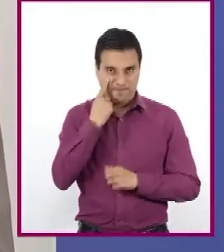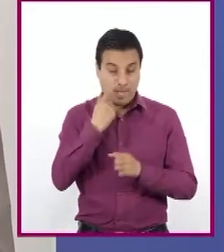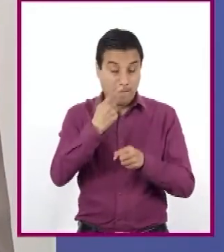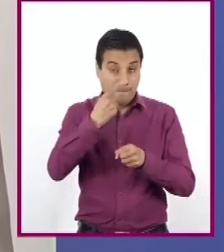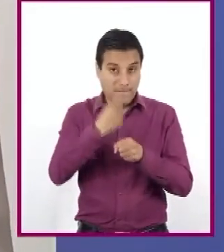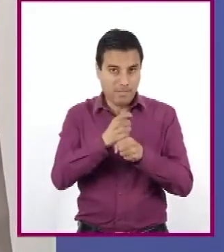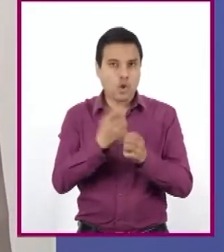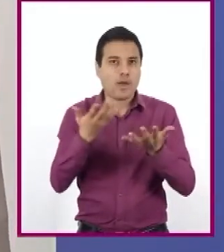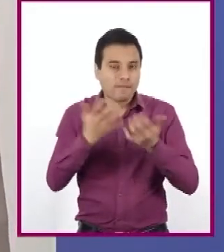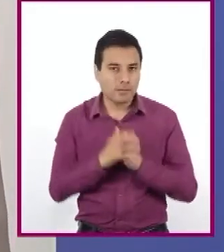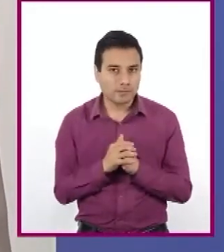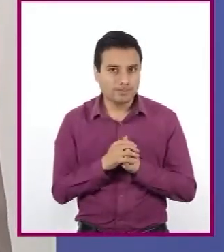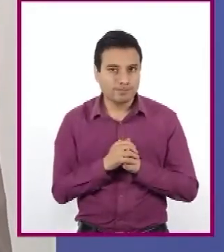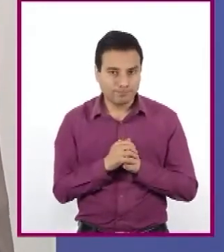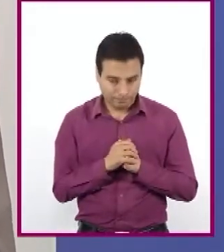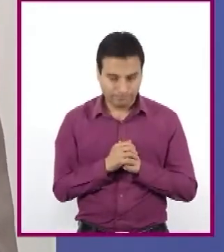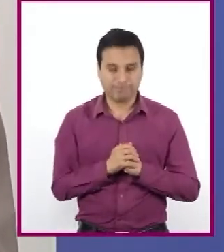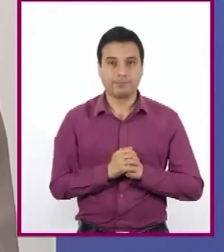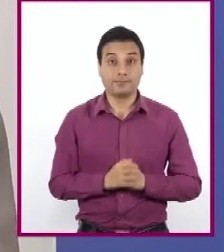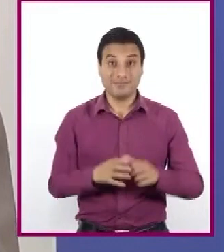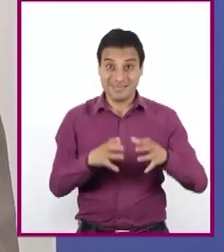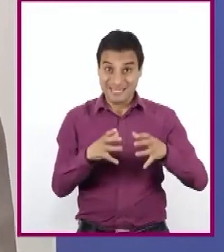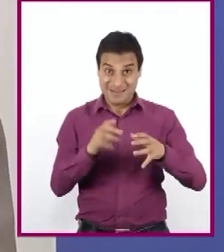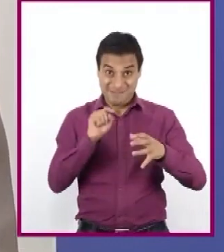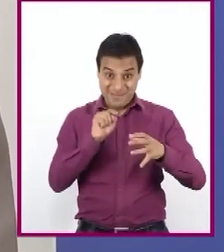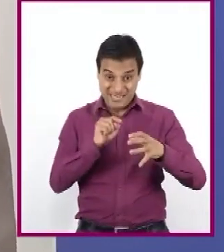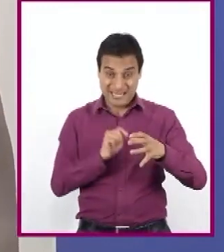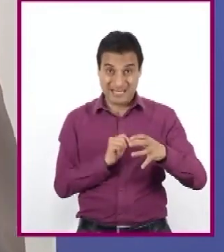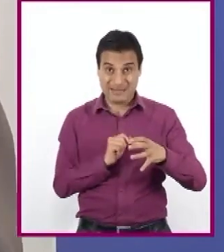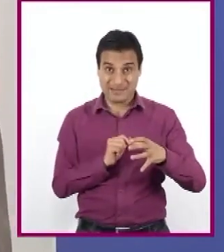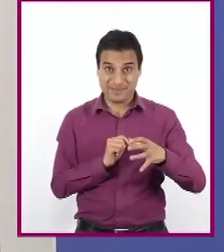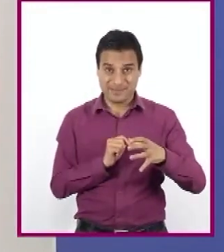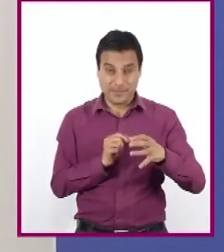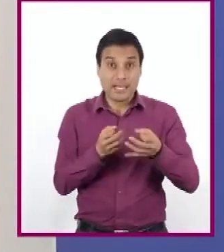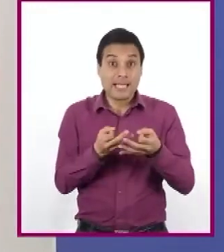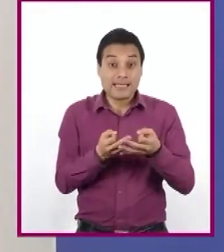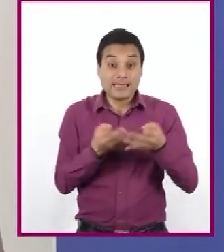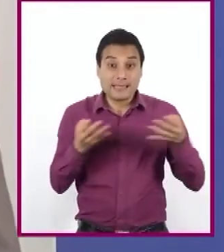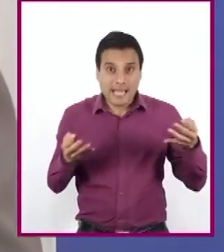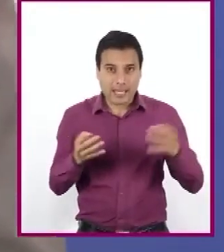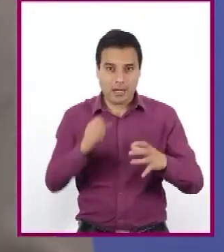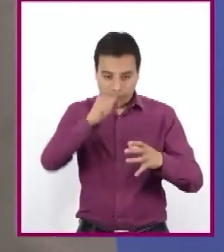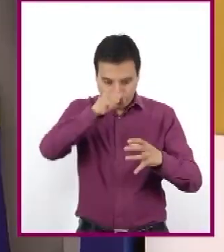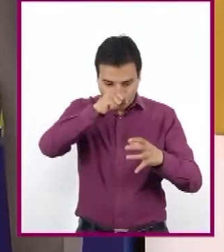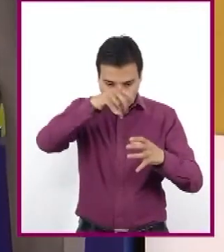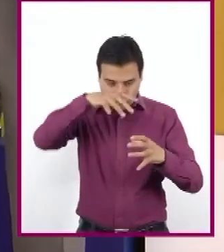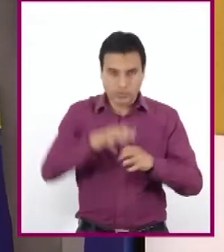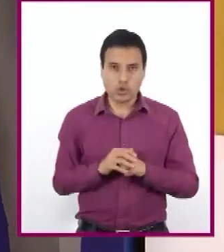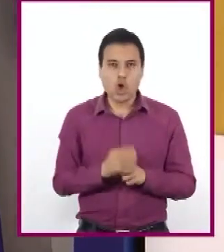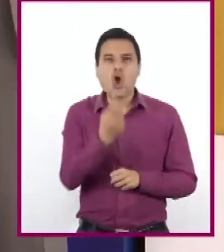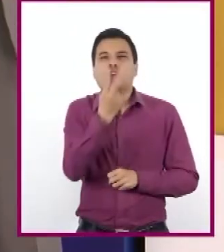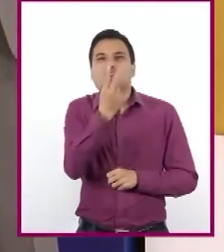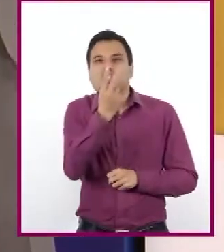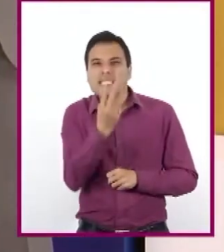vamos a depositar en la maceta tierra hasta cubrir 2/3